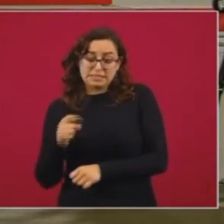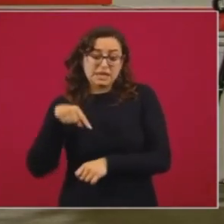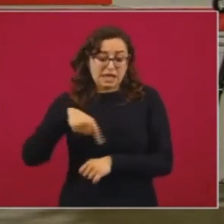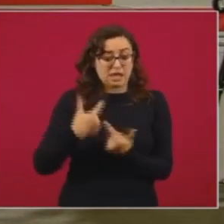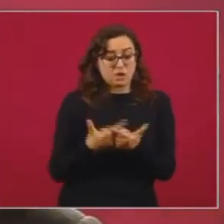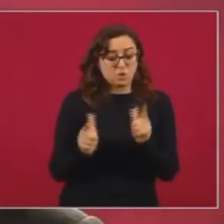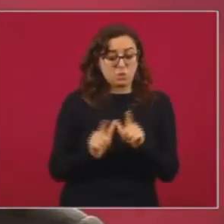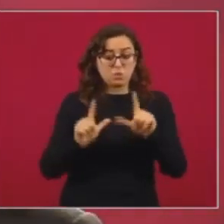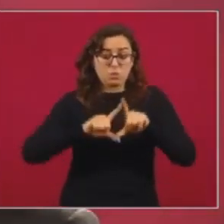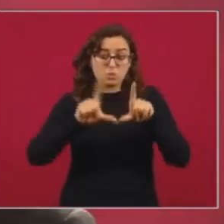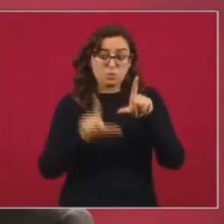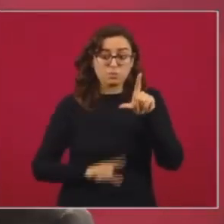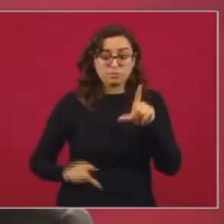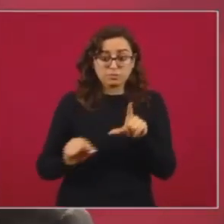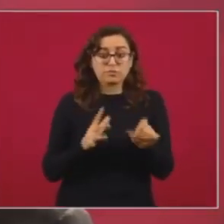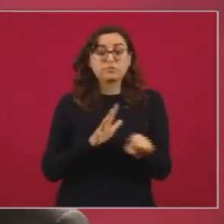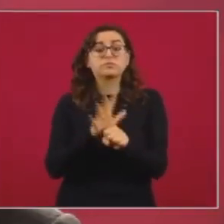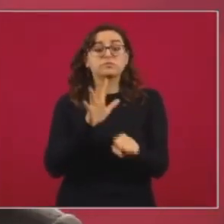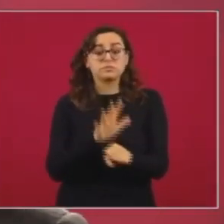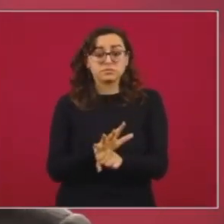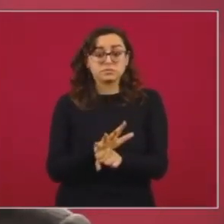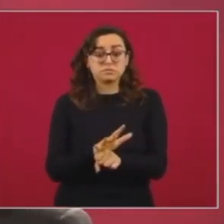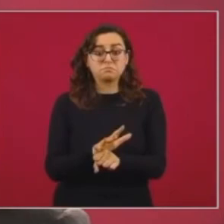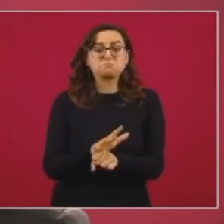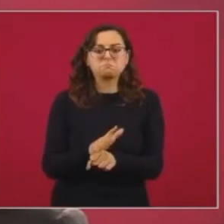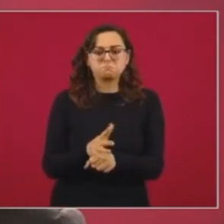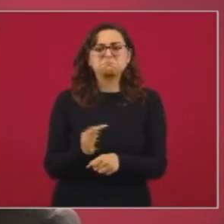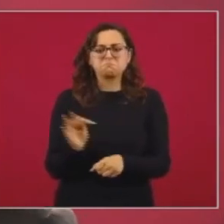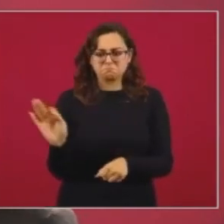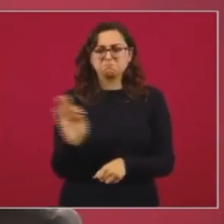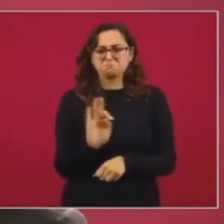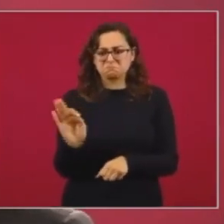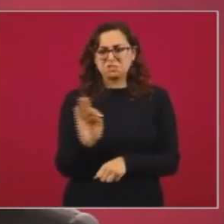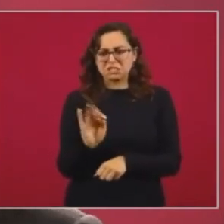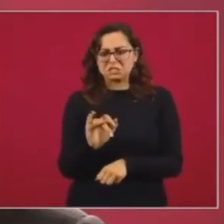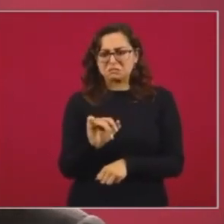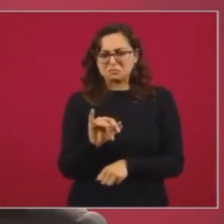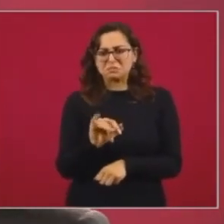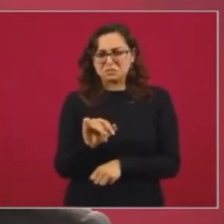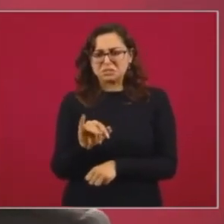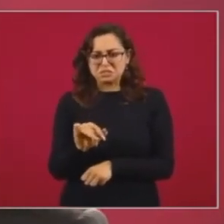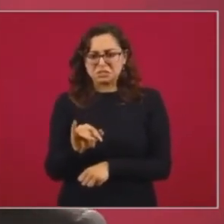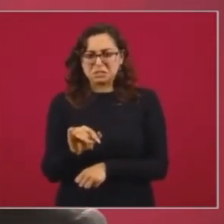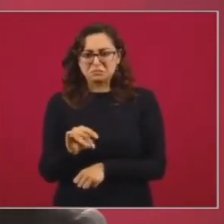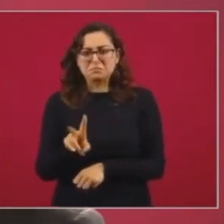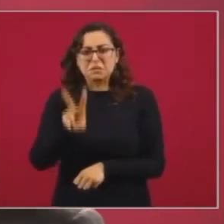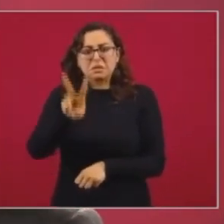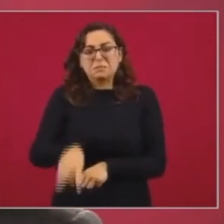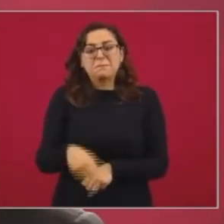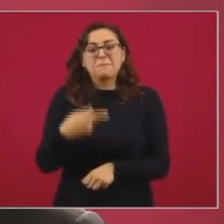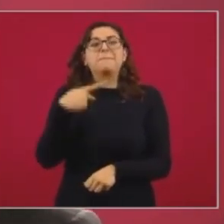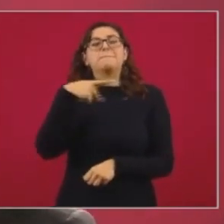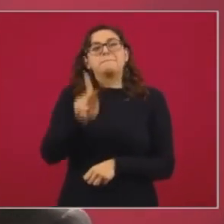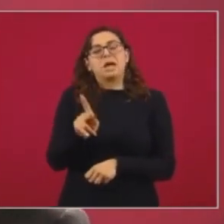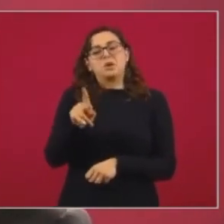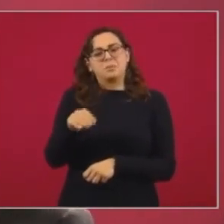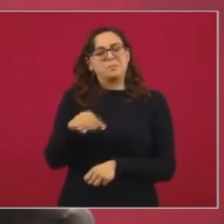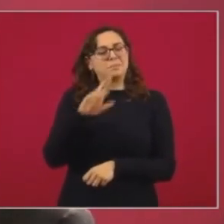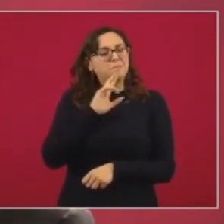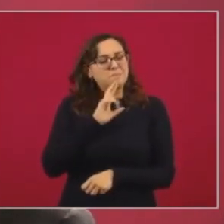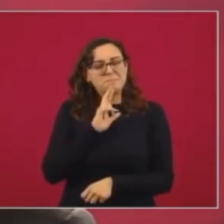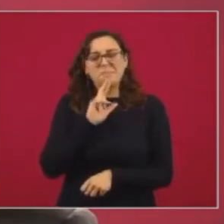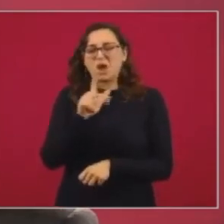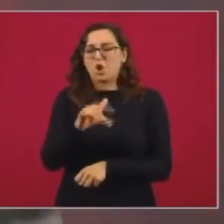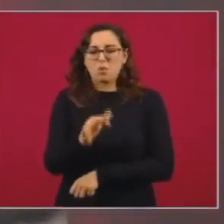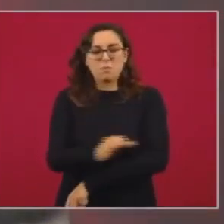México es que si bien esto pudiera ser teóricamente cierto, es mejor considerar suficiente dotación de